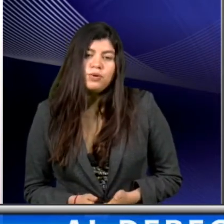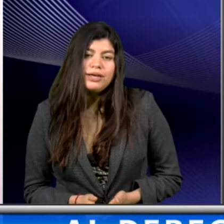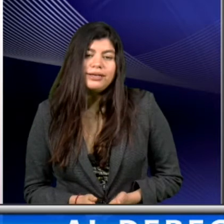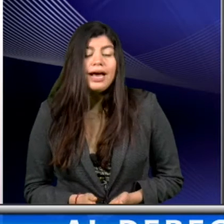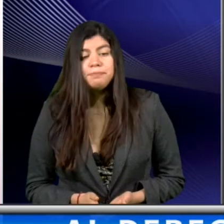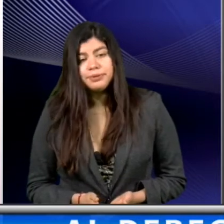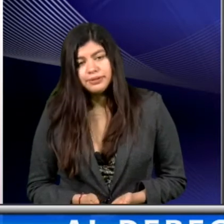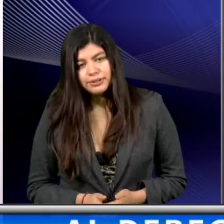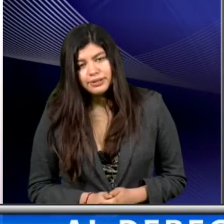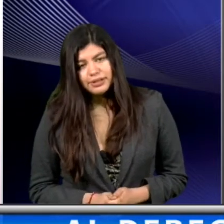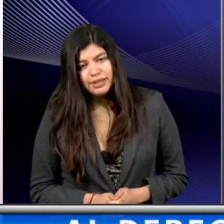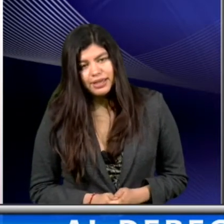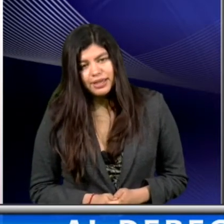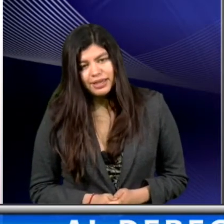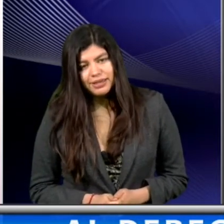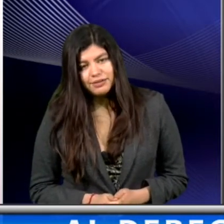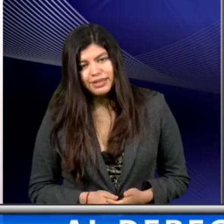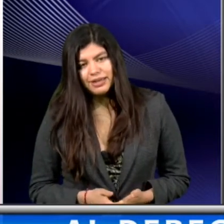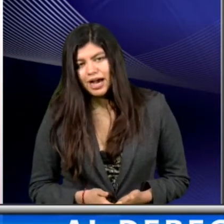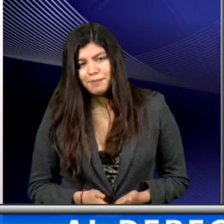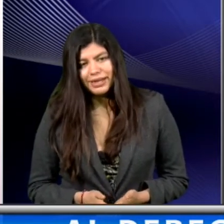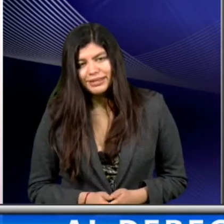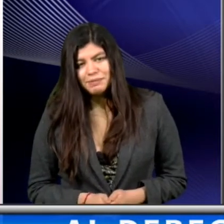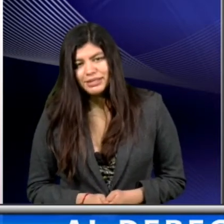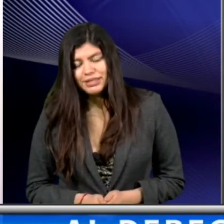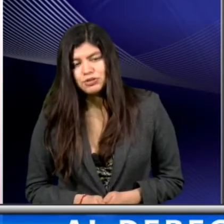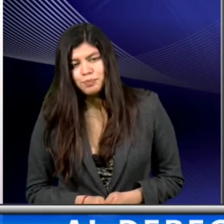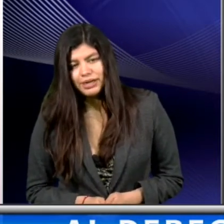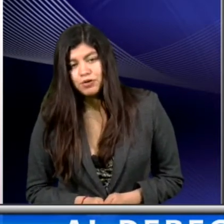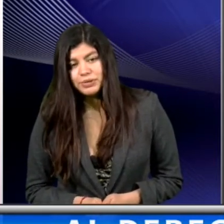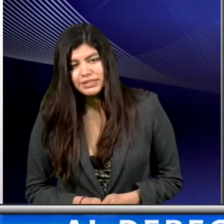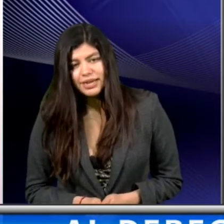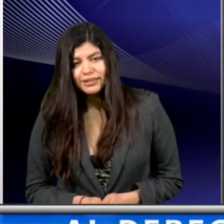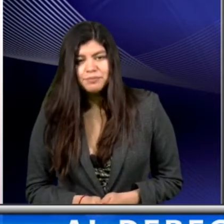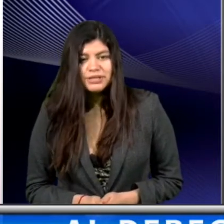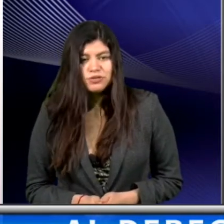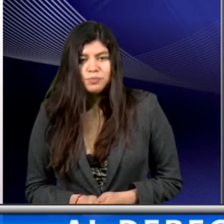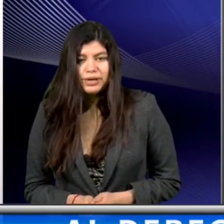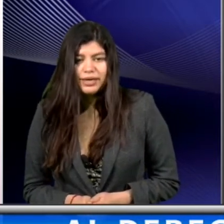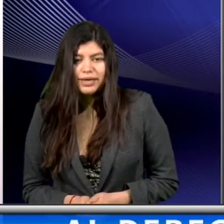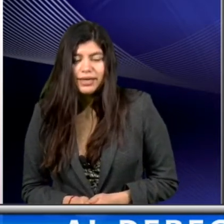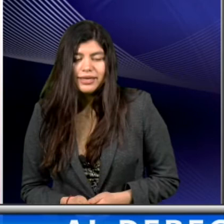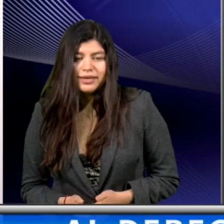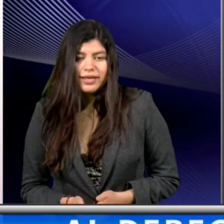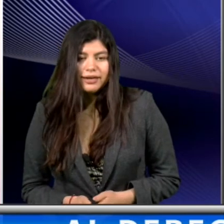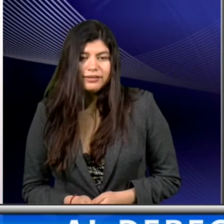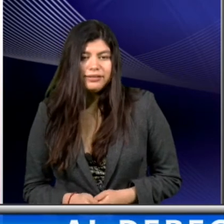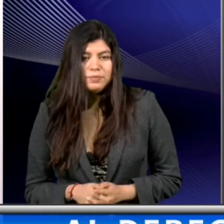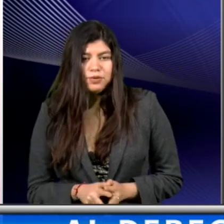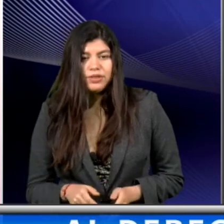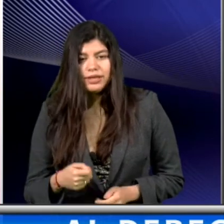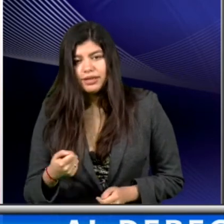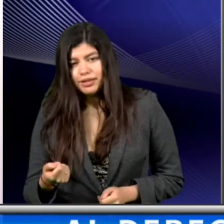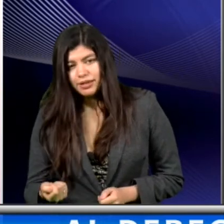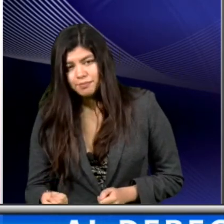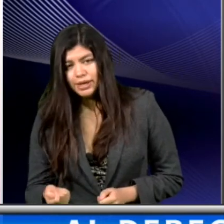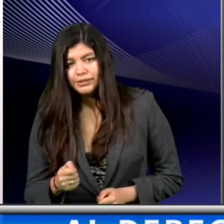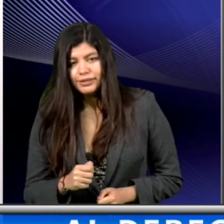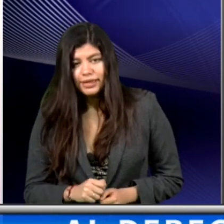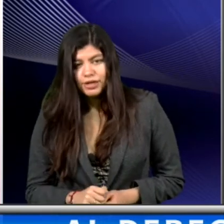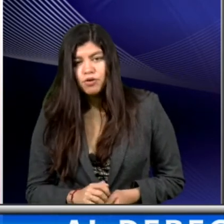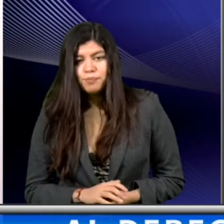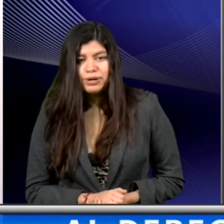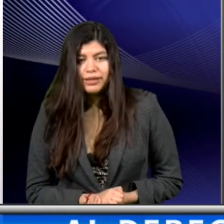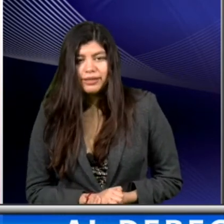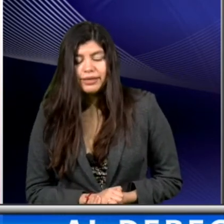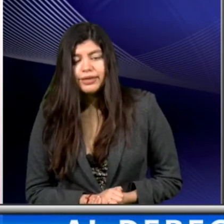cómo algunas apps que aparentemente son para conversar, también son para generar tipos de